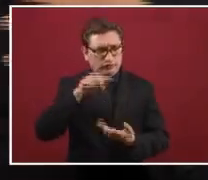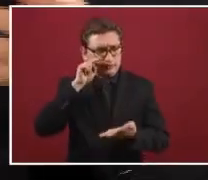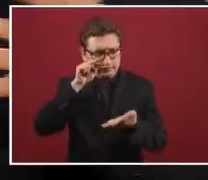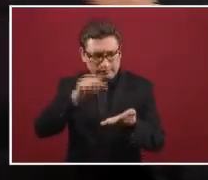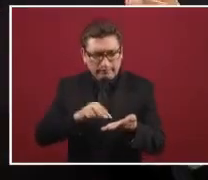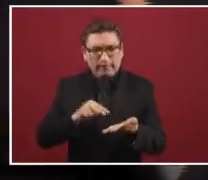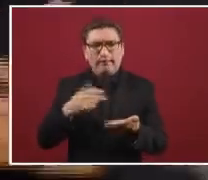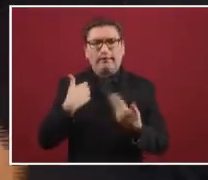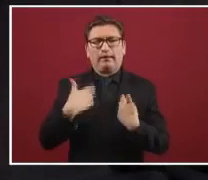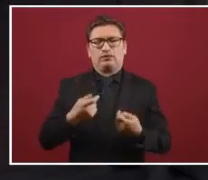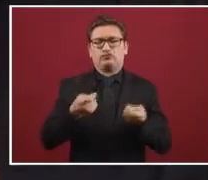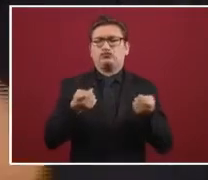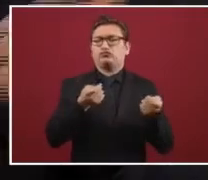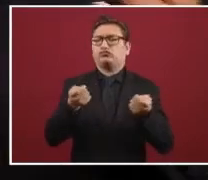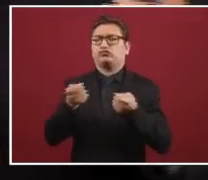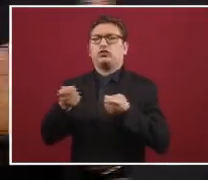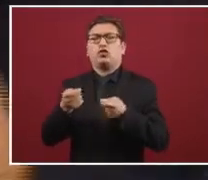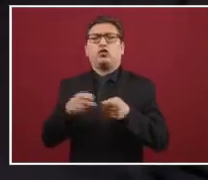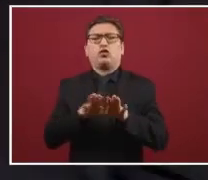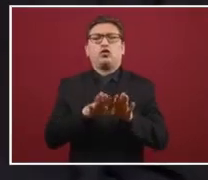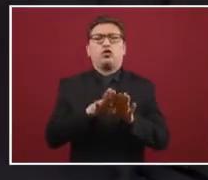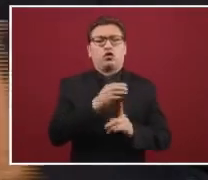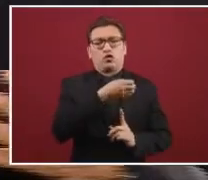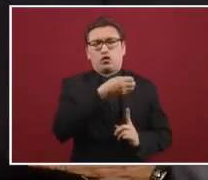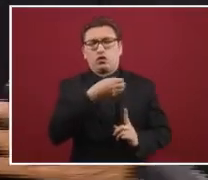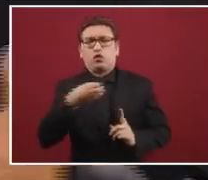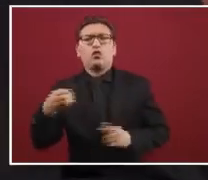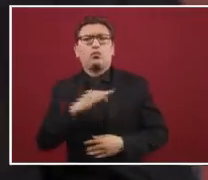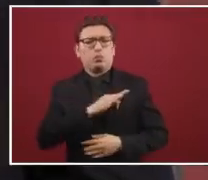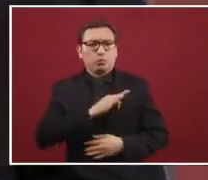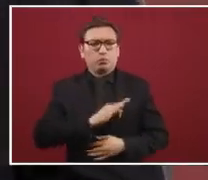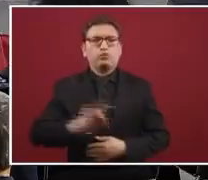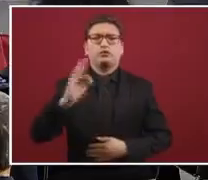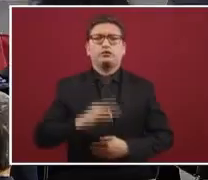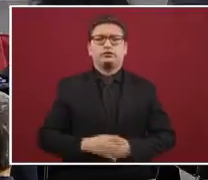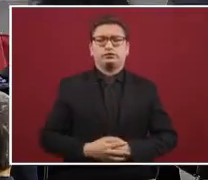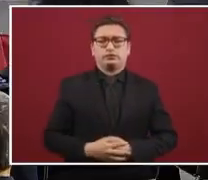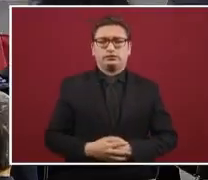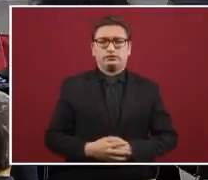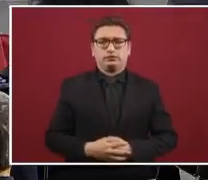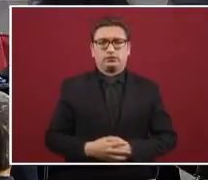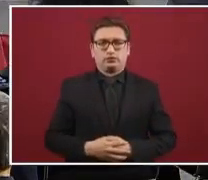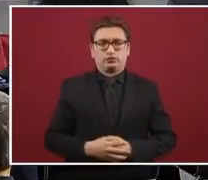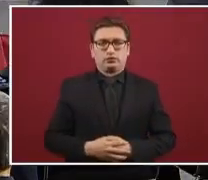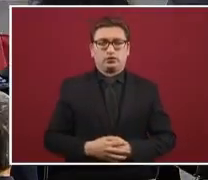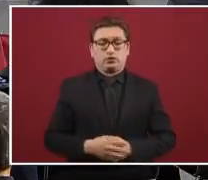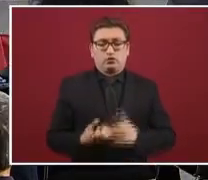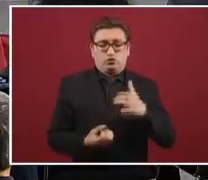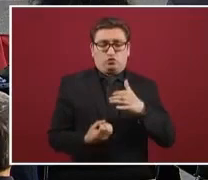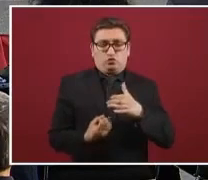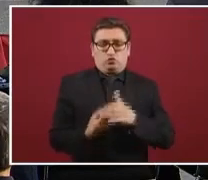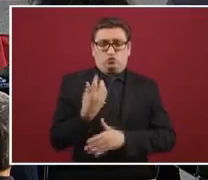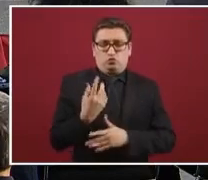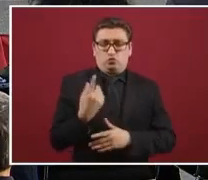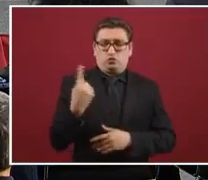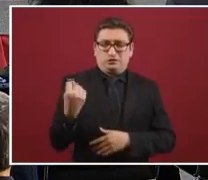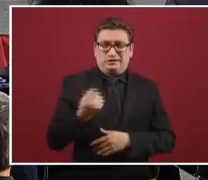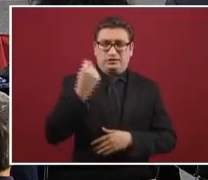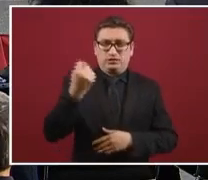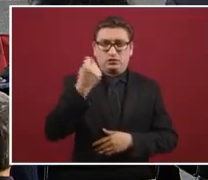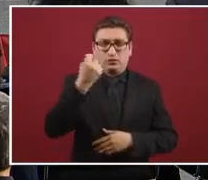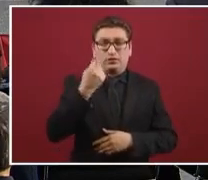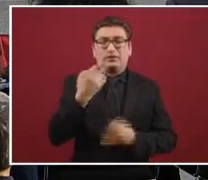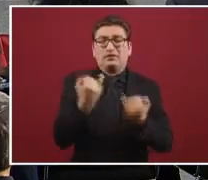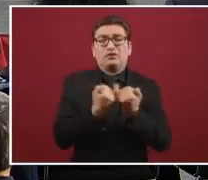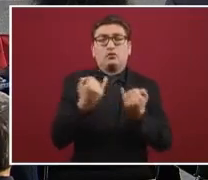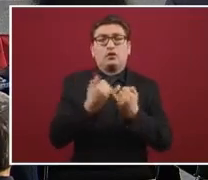control que se puede hacer con la nueva tecnología del espacio